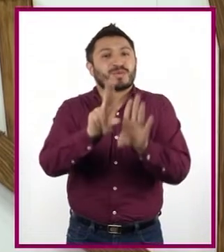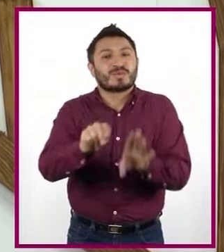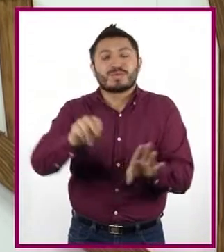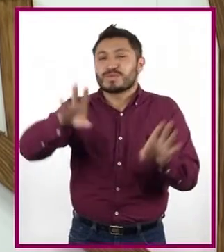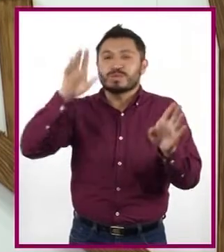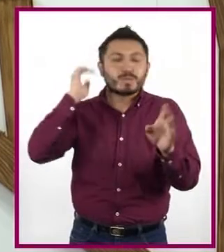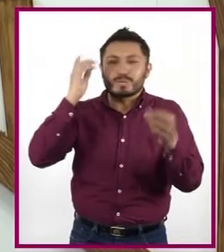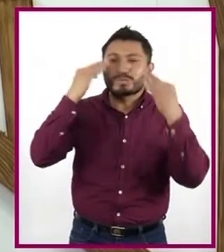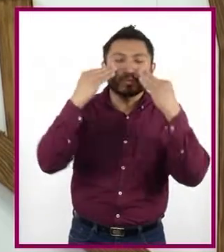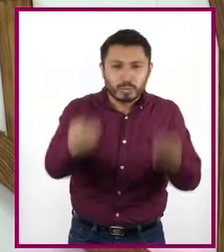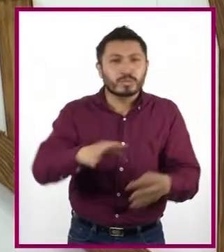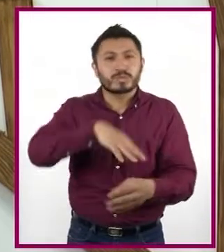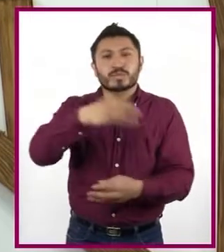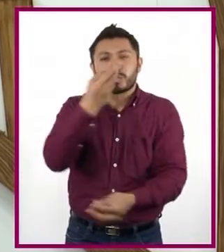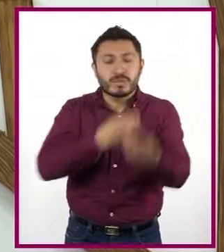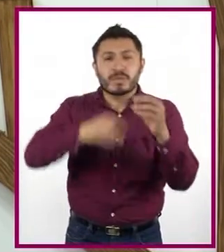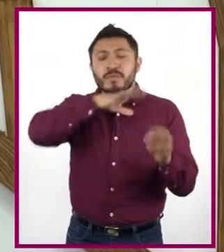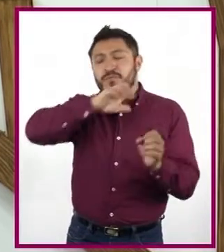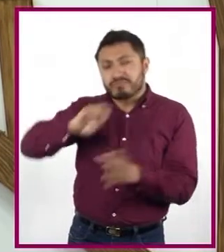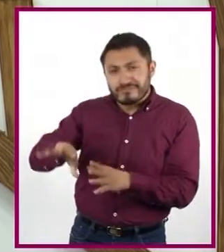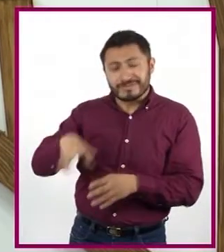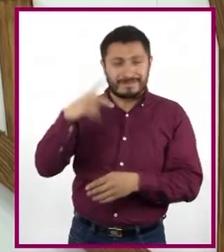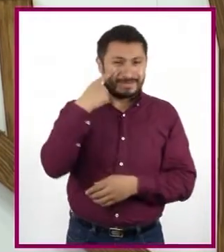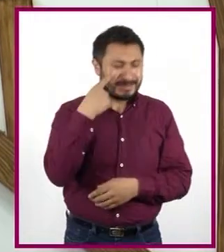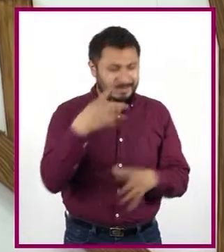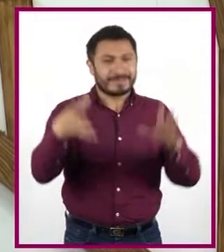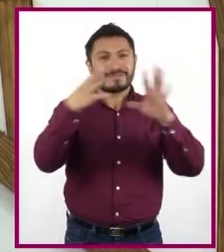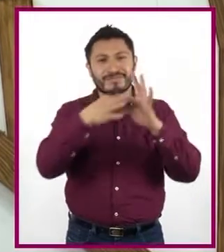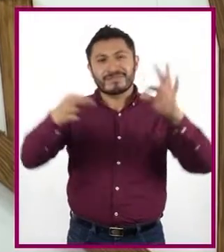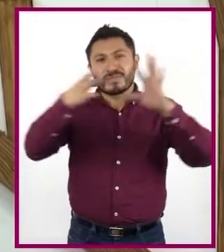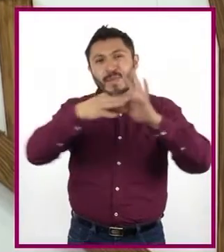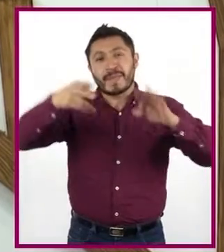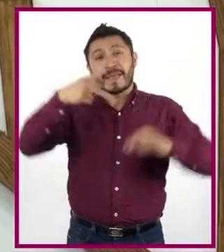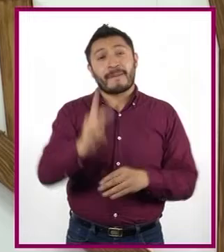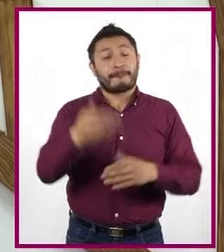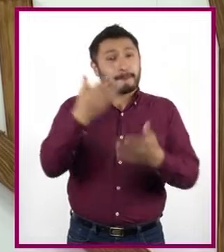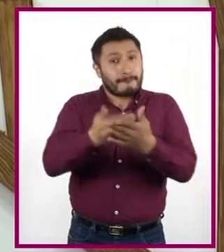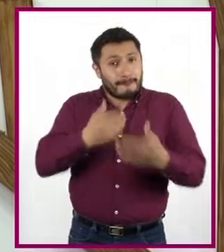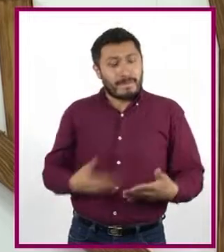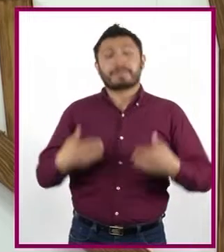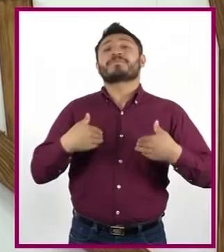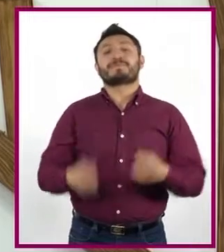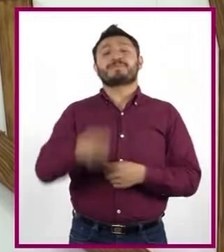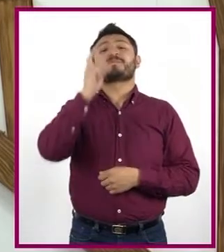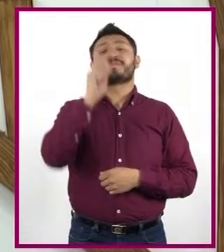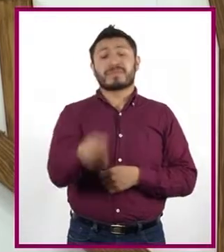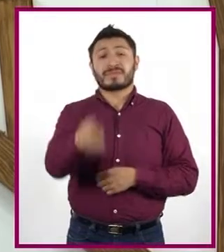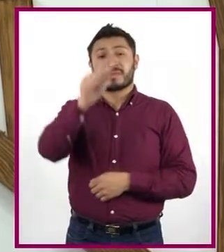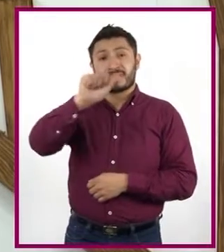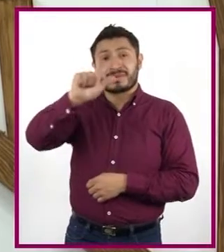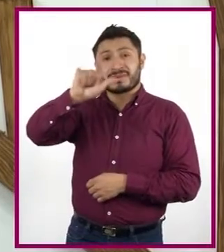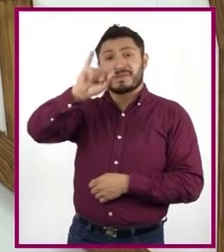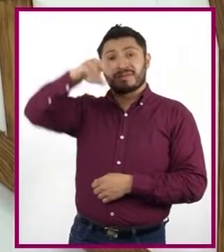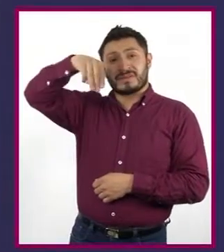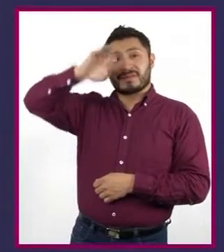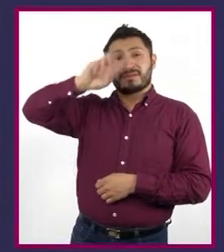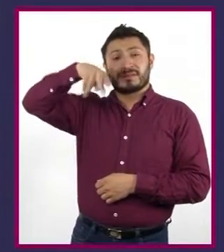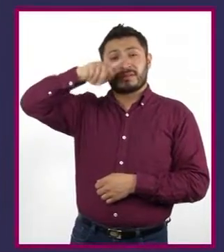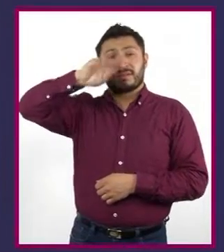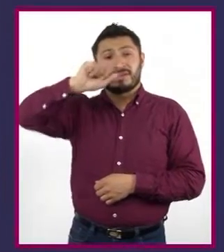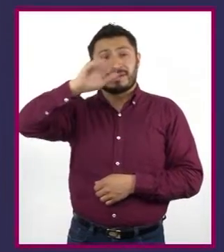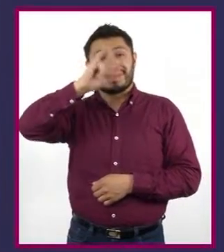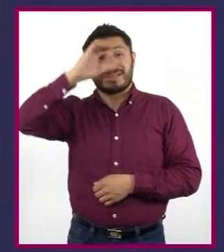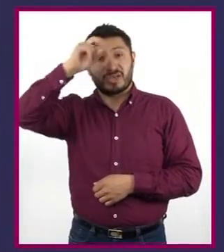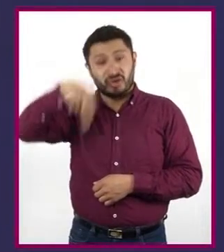los alimentos. Mira, te lo voy a explicar, pero primero tenemos que entender qué es la alimentación sostenible.